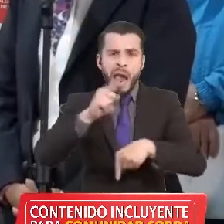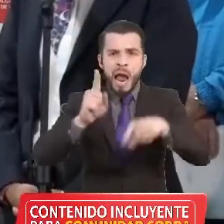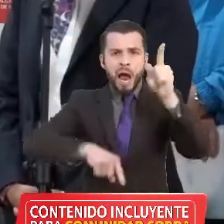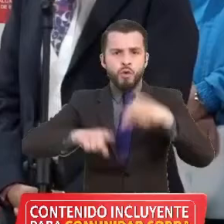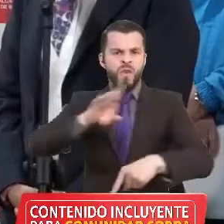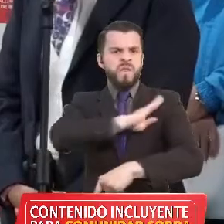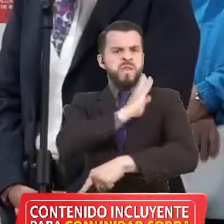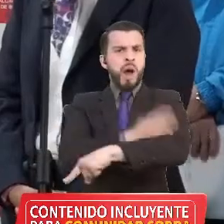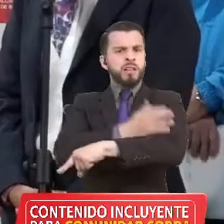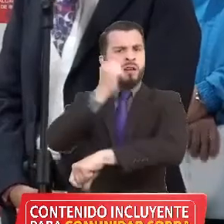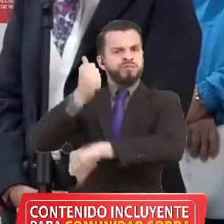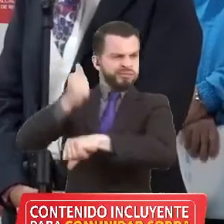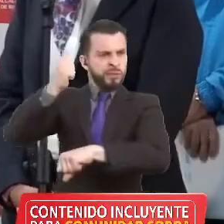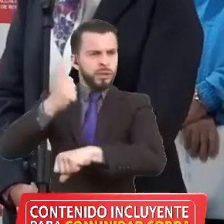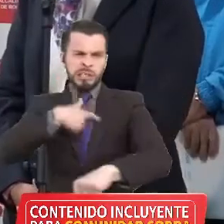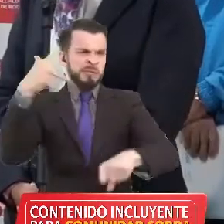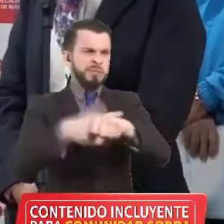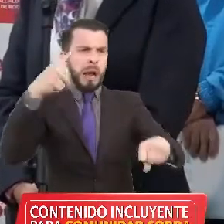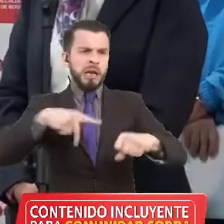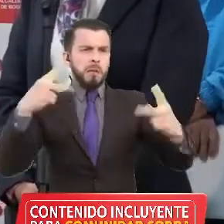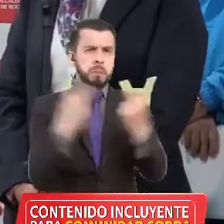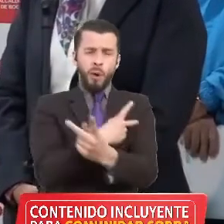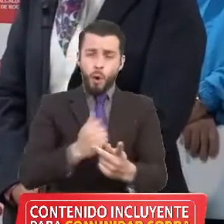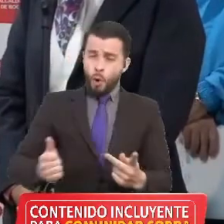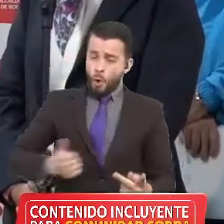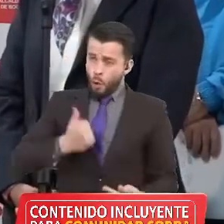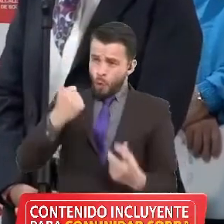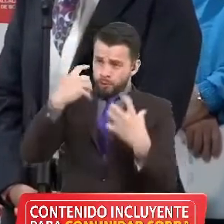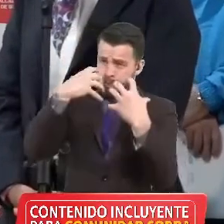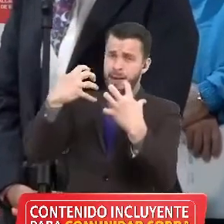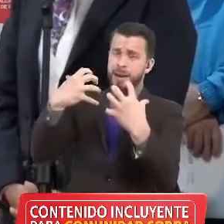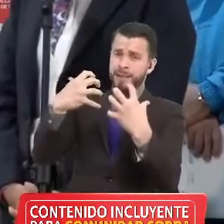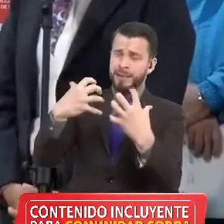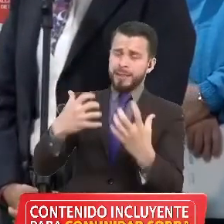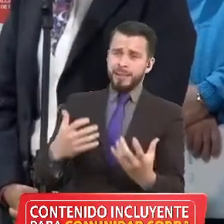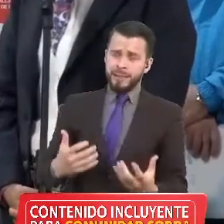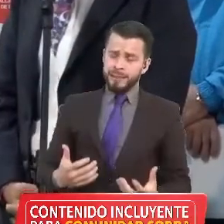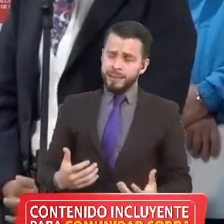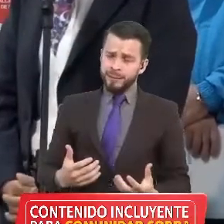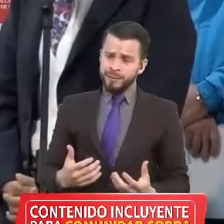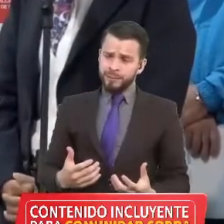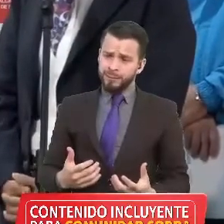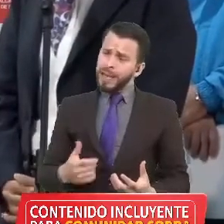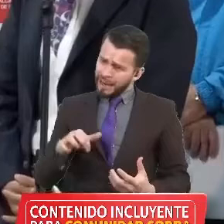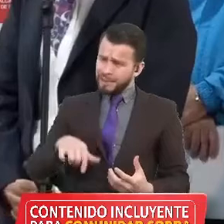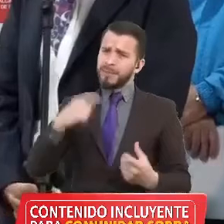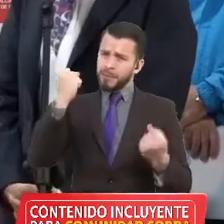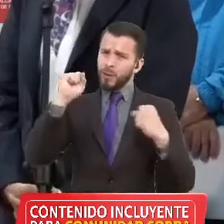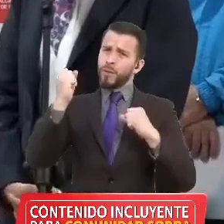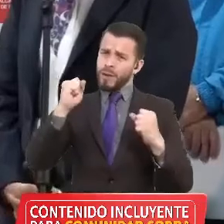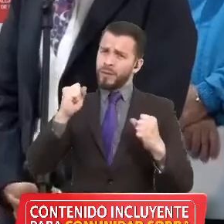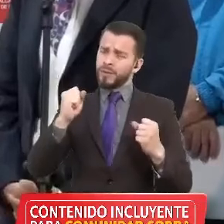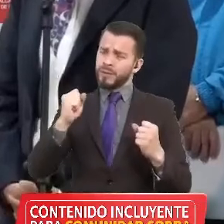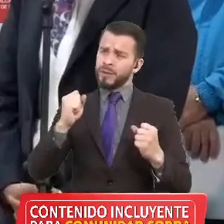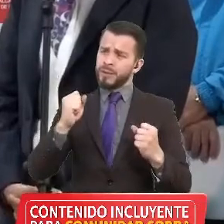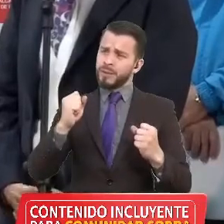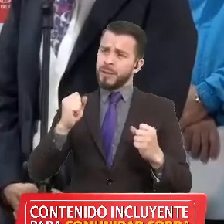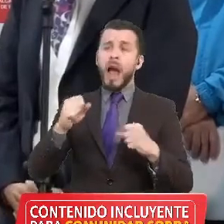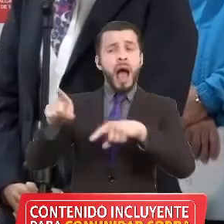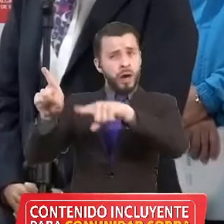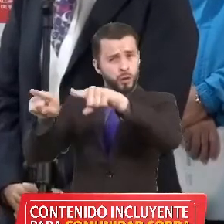estas semanas pero yo quiero saludar a las autoridades que han utilizado el diálogo para